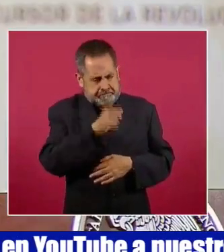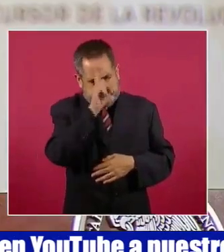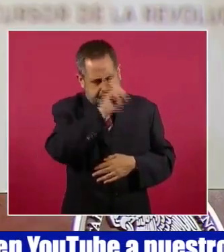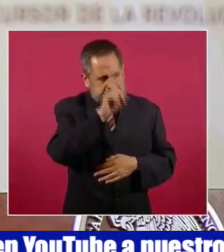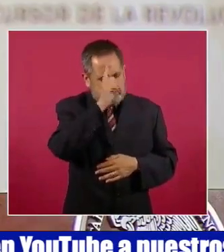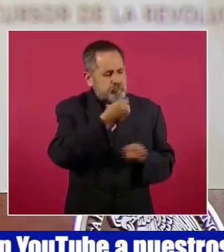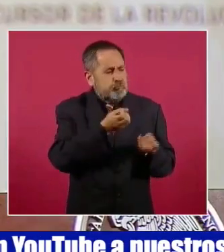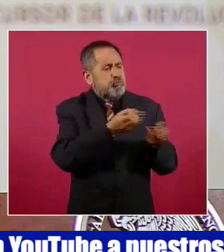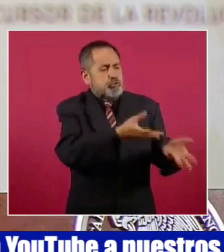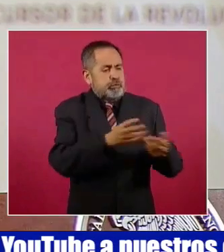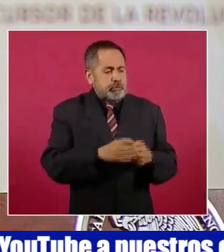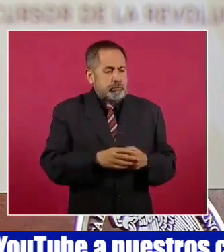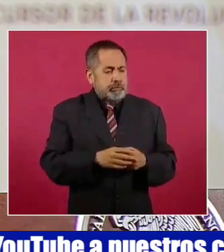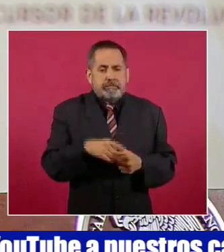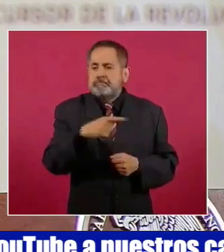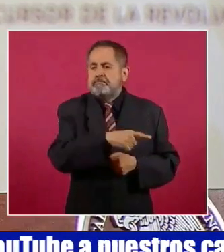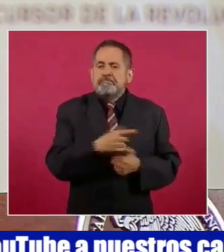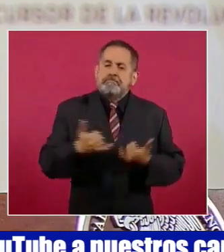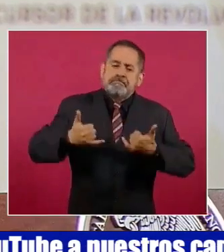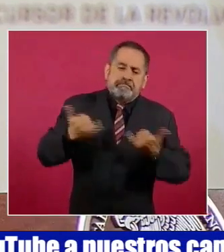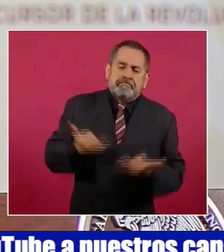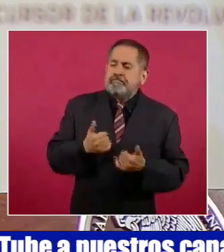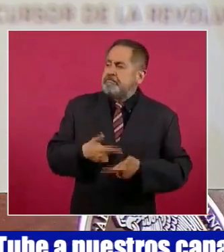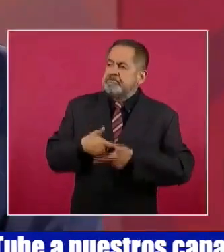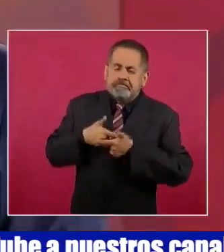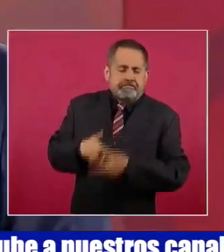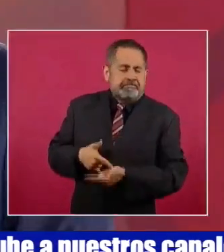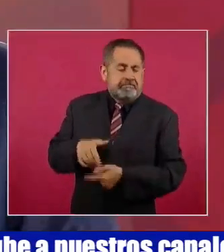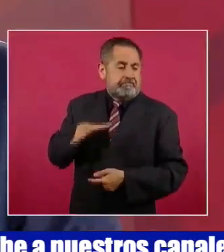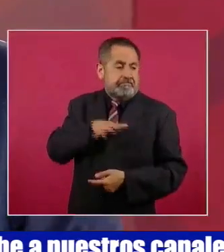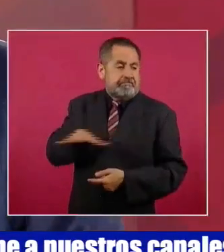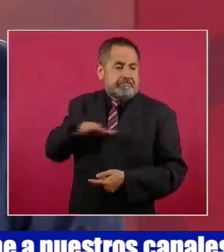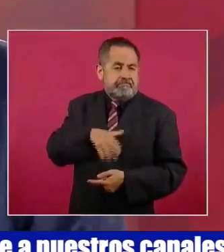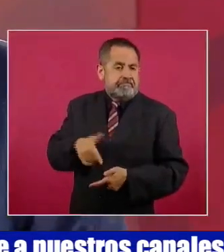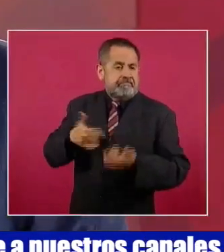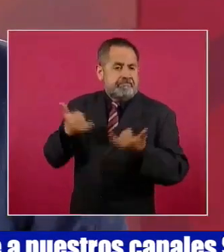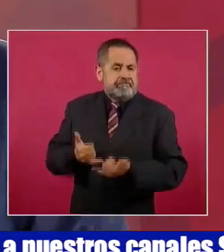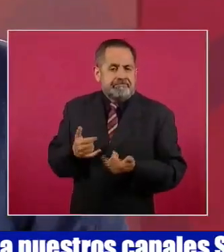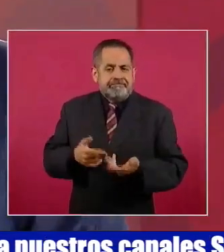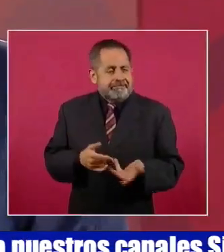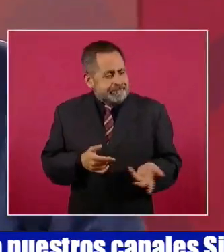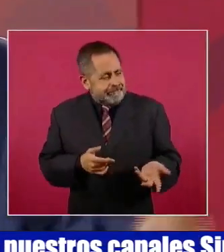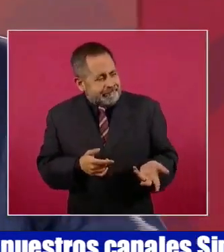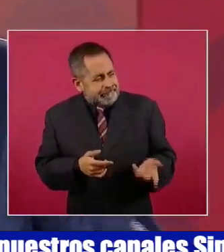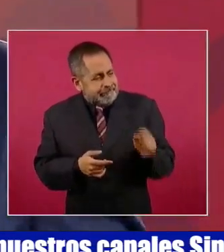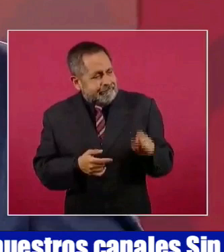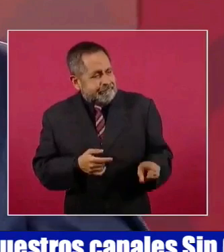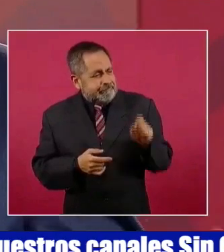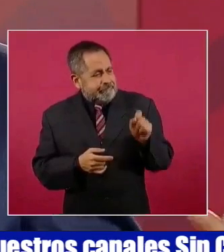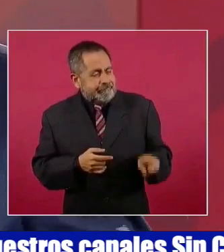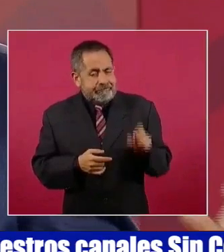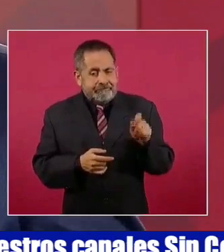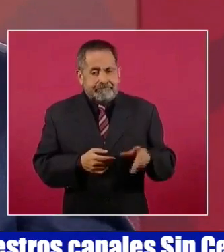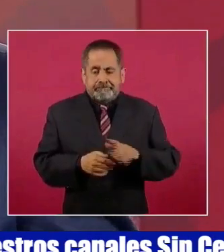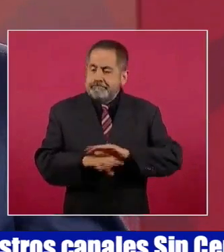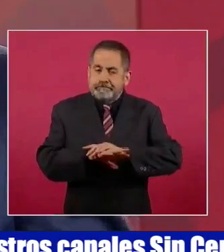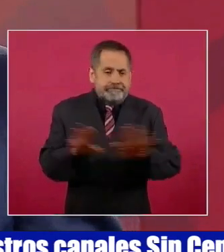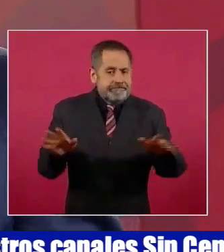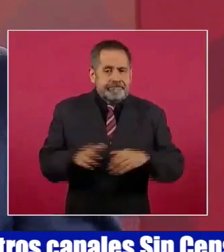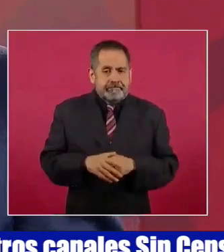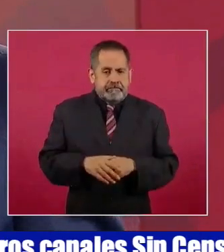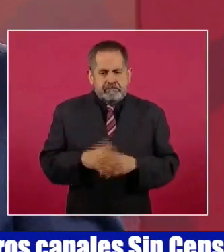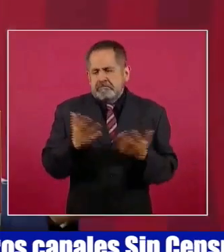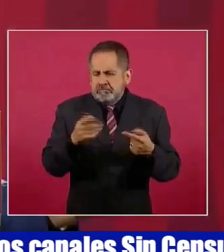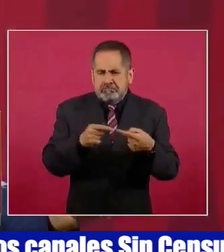7 de cada 10 mexicanos de acuerdo a poli grama aprueban al presidente andrés manuel lópez